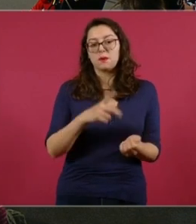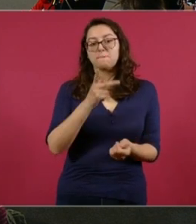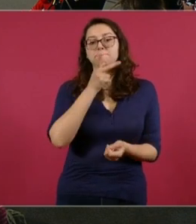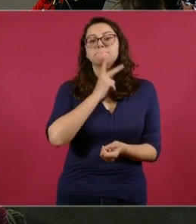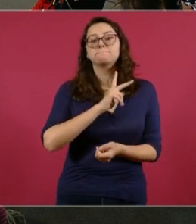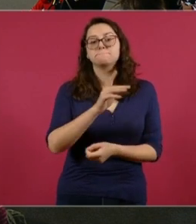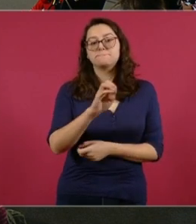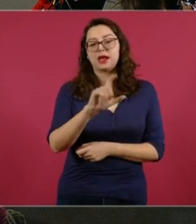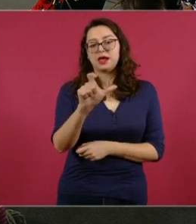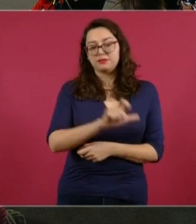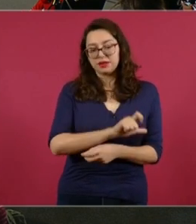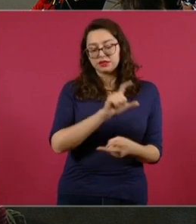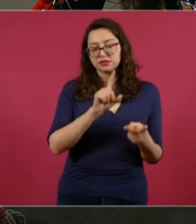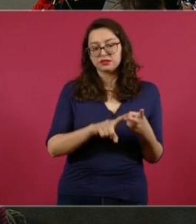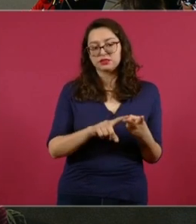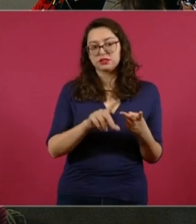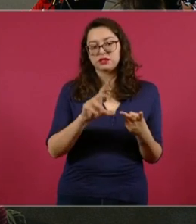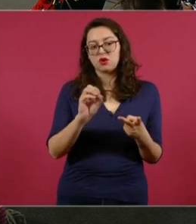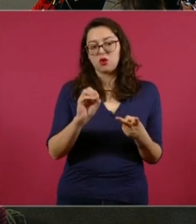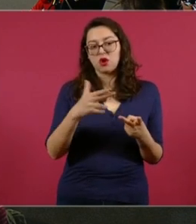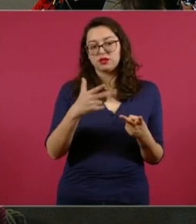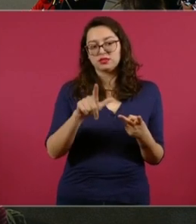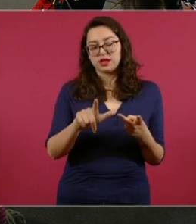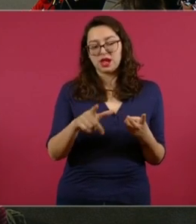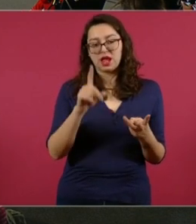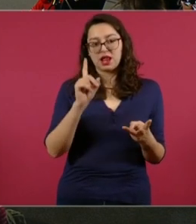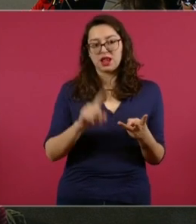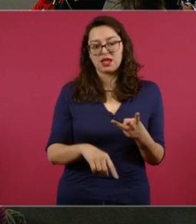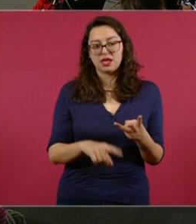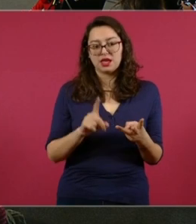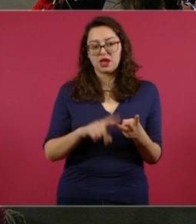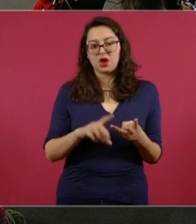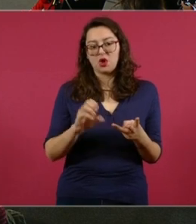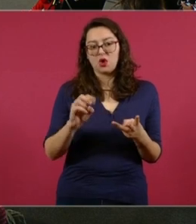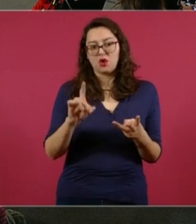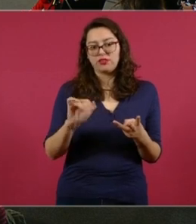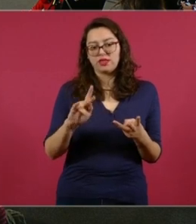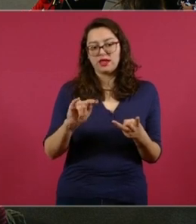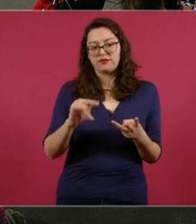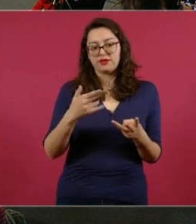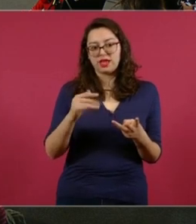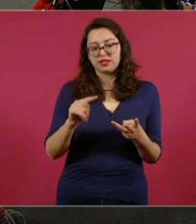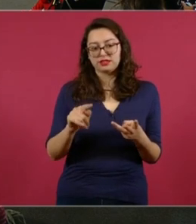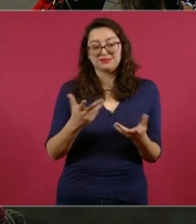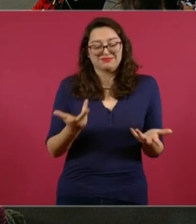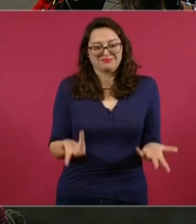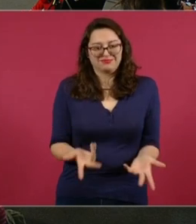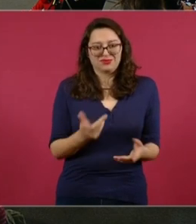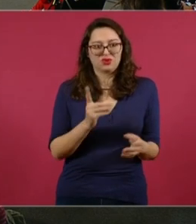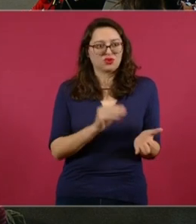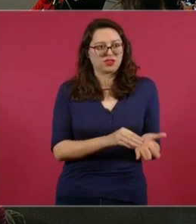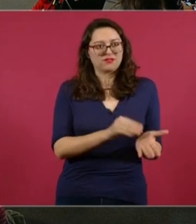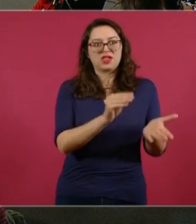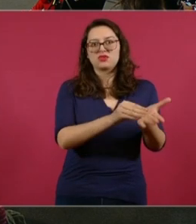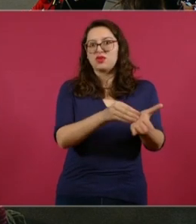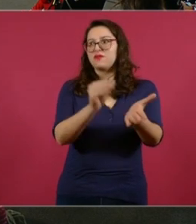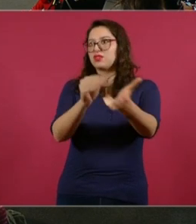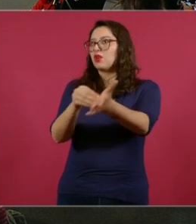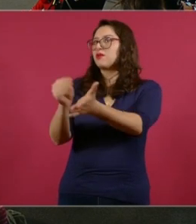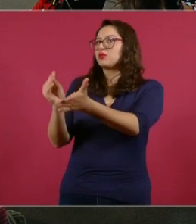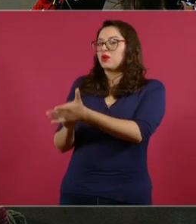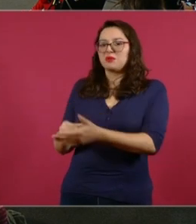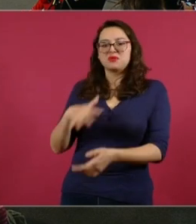En este sentido, preguntar si ha tenido información sobre este hecho y sobre todo por qué sigue habiendo casos de funcionarios que